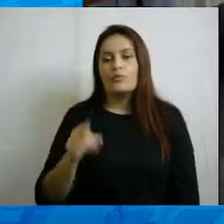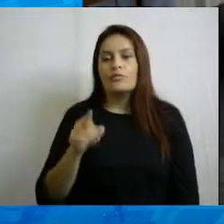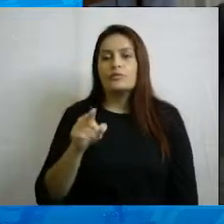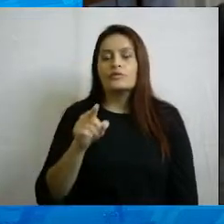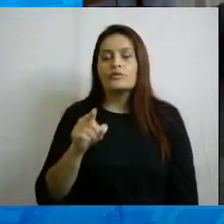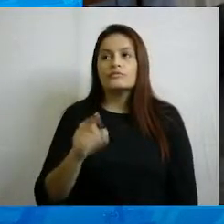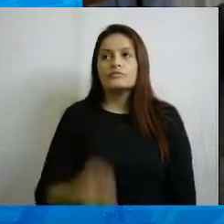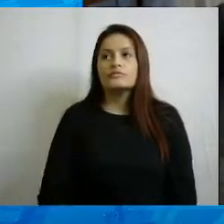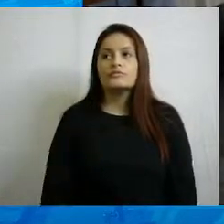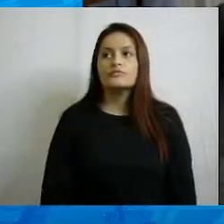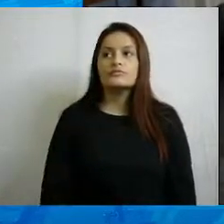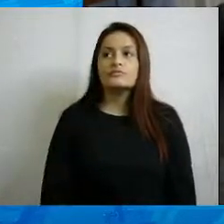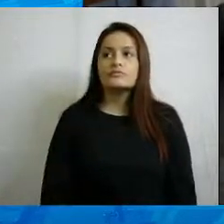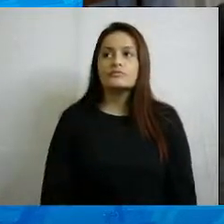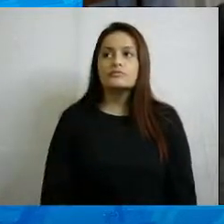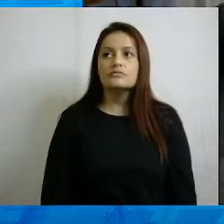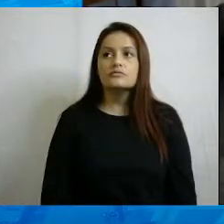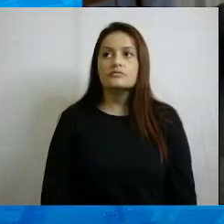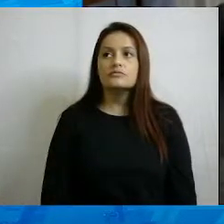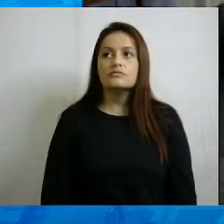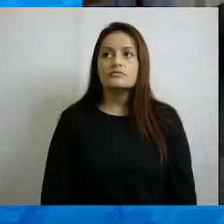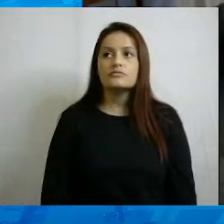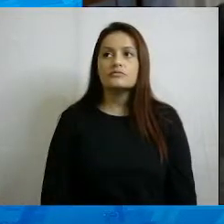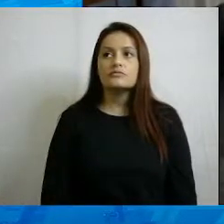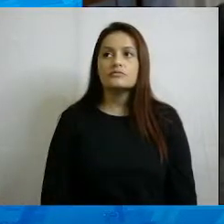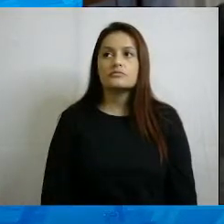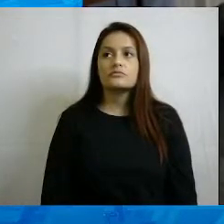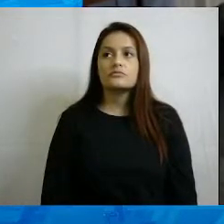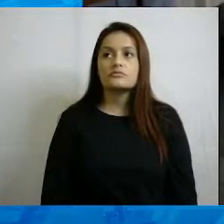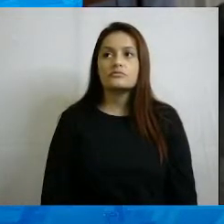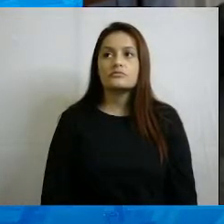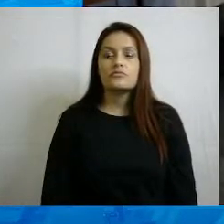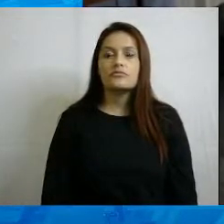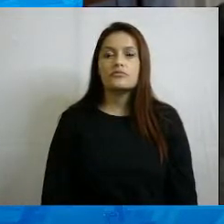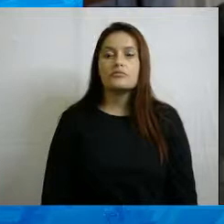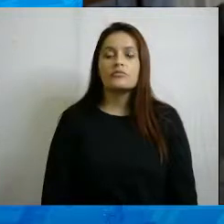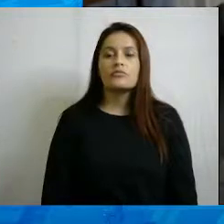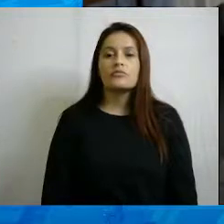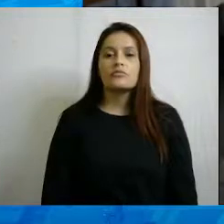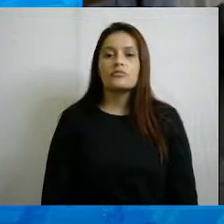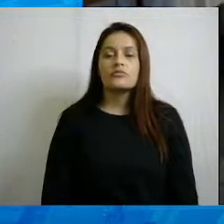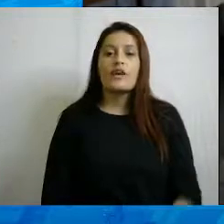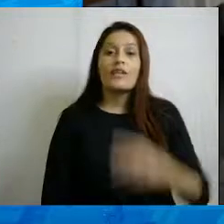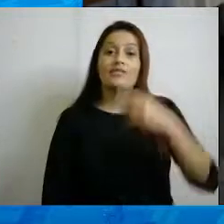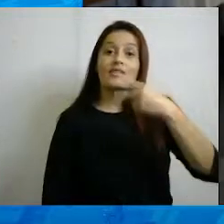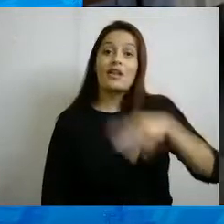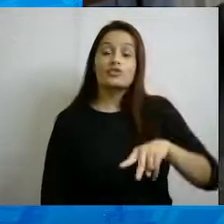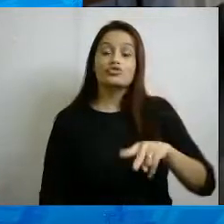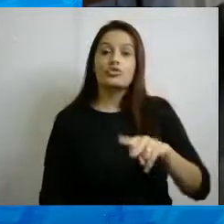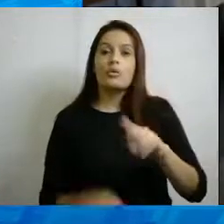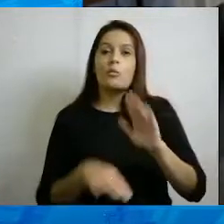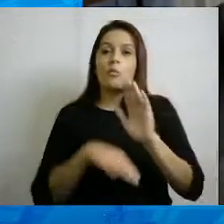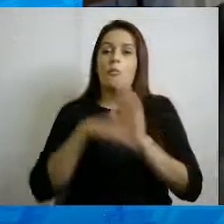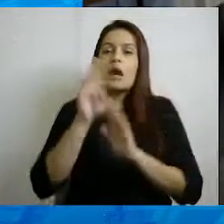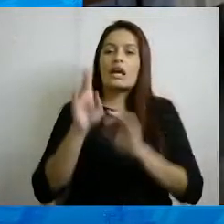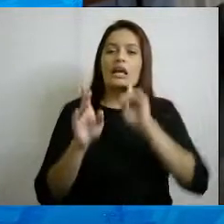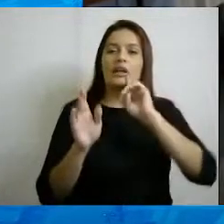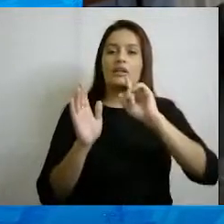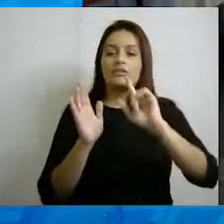Y mencionar que más que darle una visión desde el derecho de propiedad, del título de